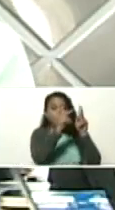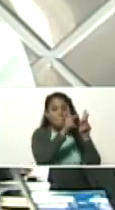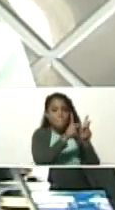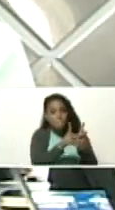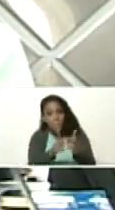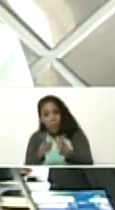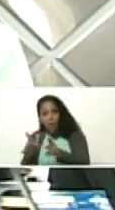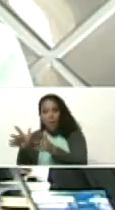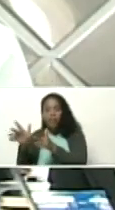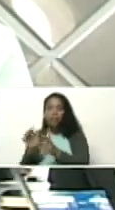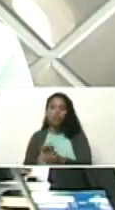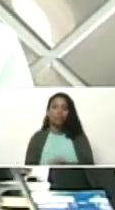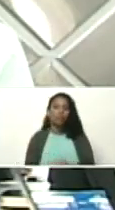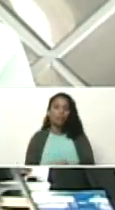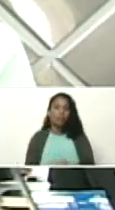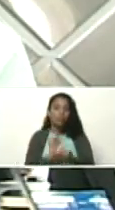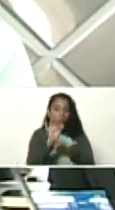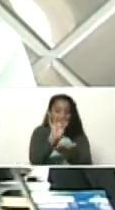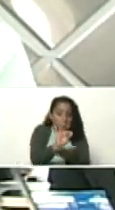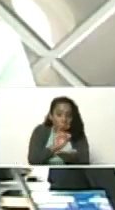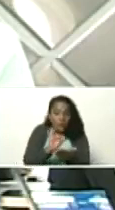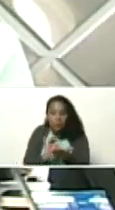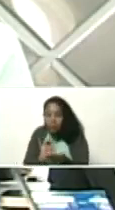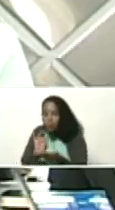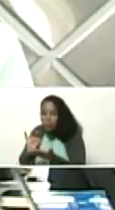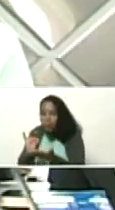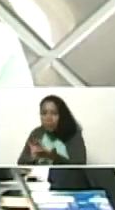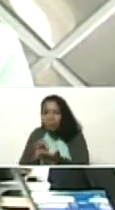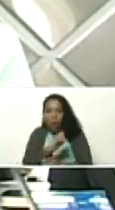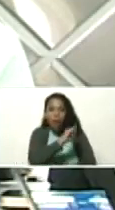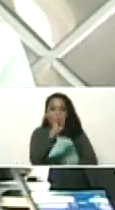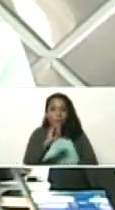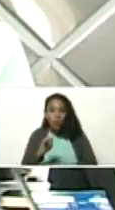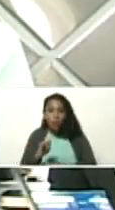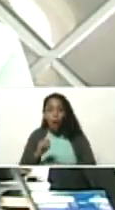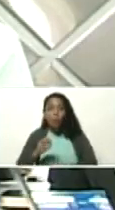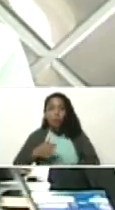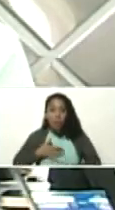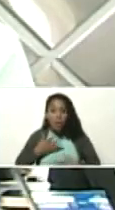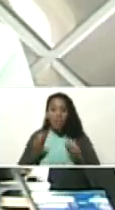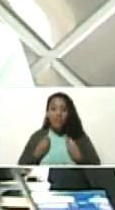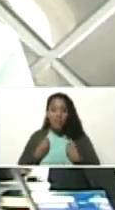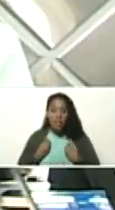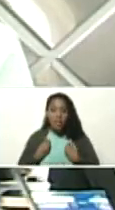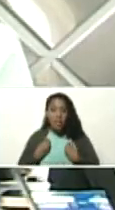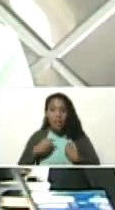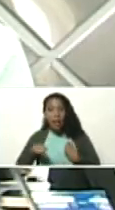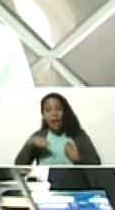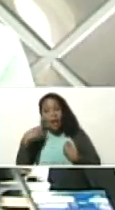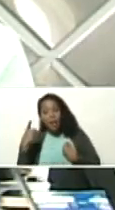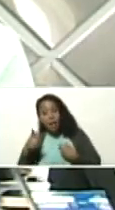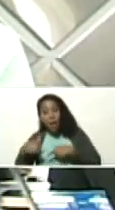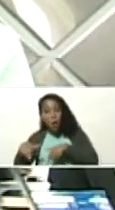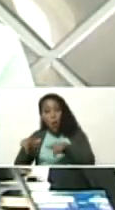planificación estratégica de las zonas habitables y de las zonas